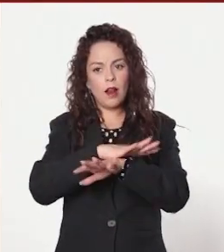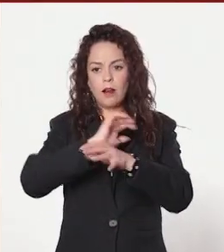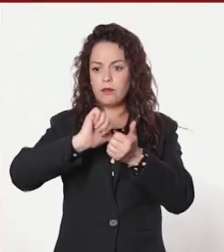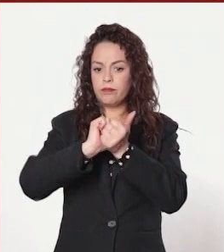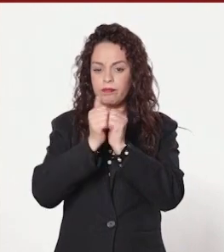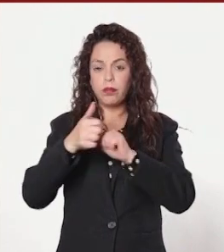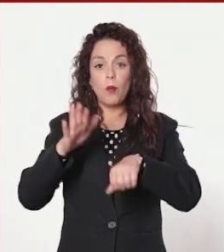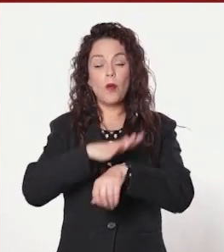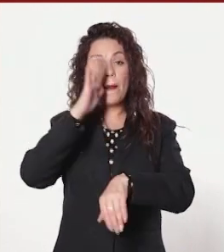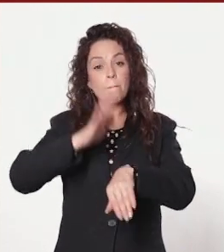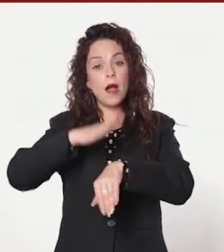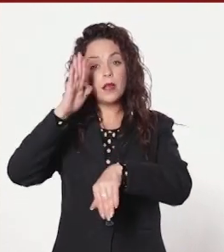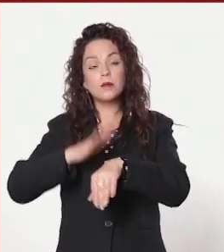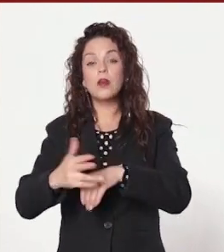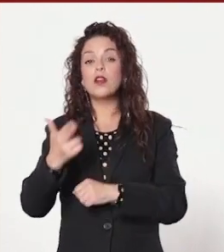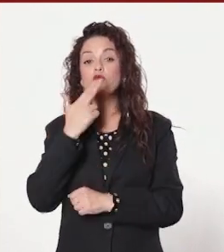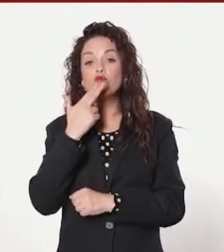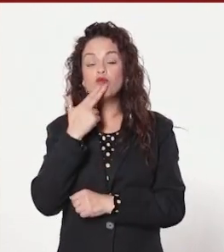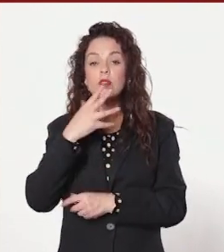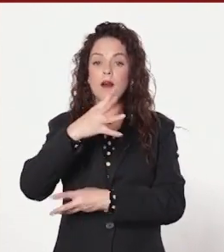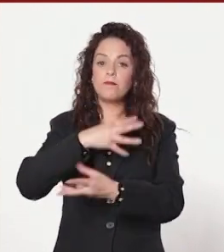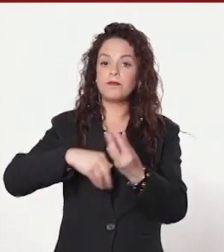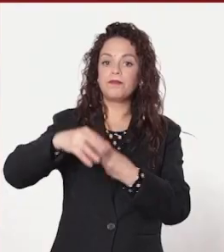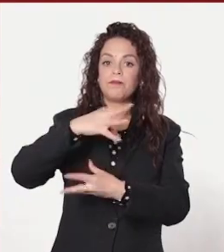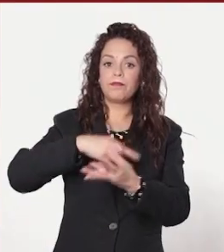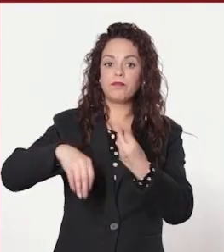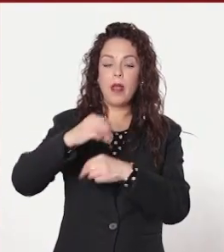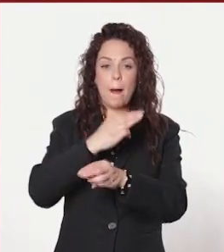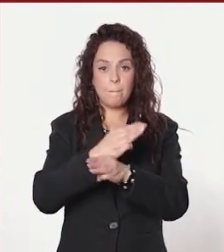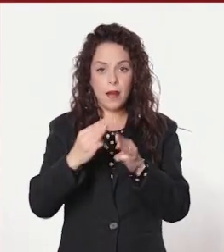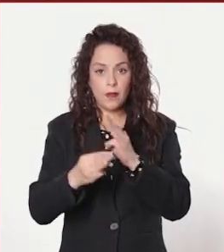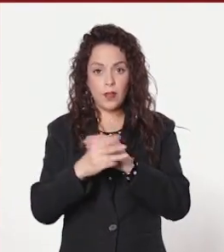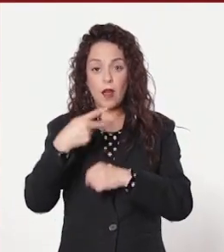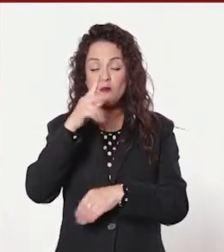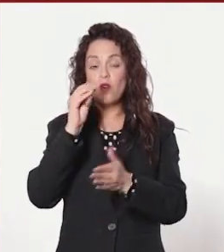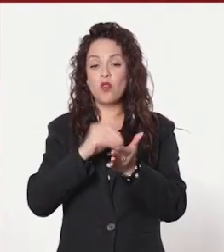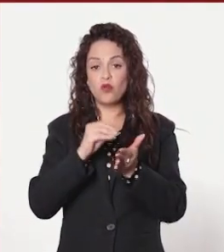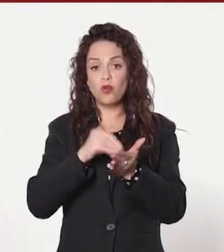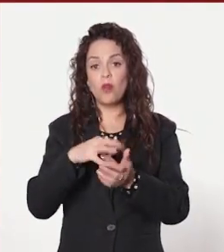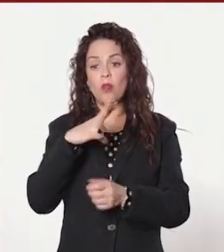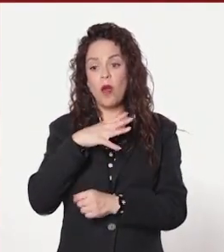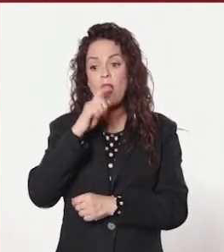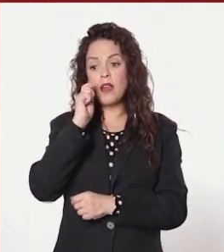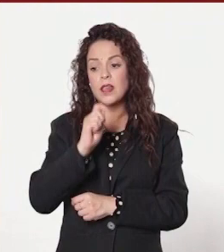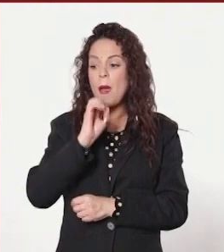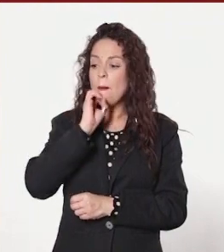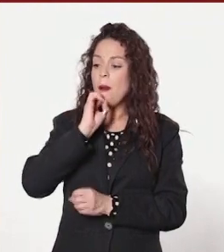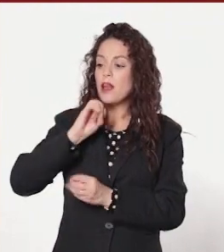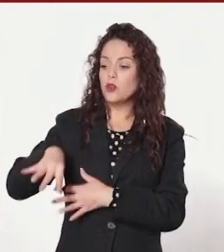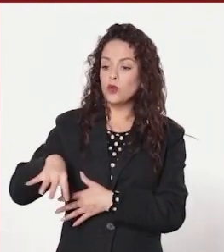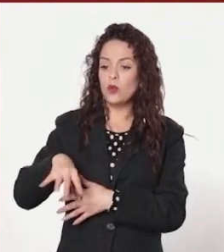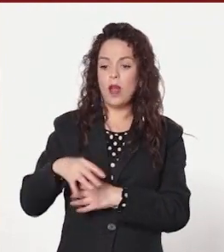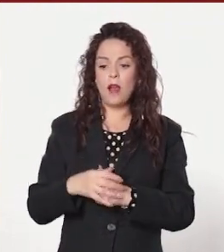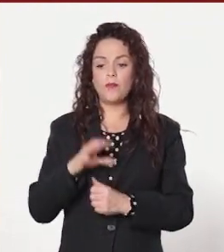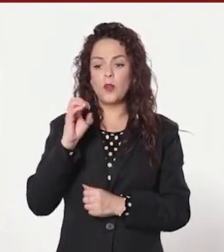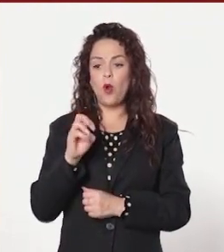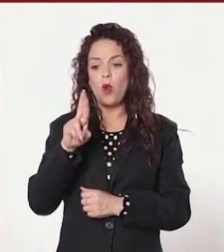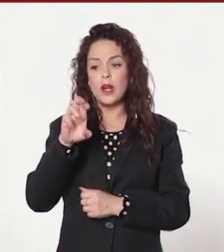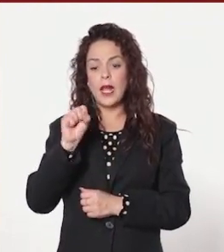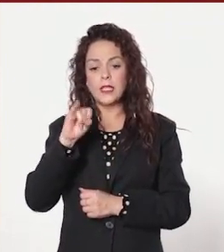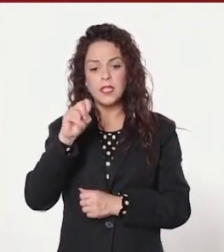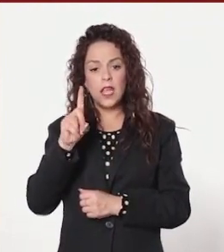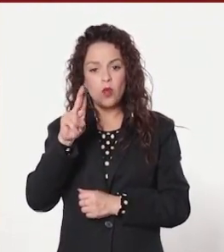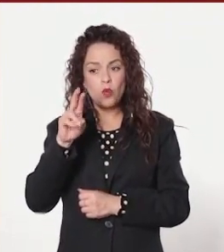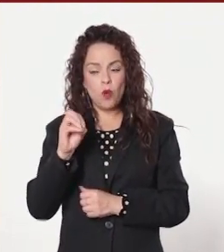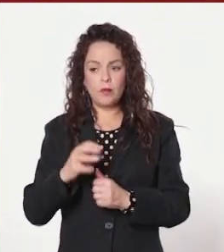estamos reutilizando y reciclando materiales, pero todavía sigue existiendo el concepto de basura o residuos.